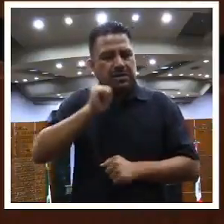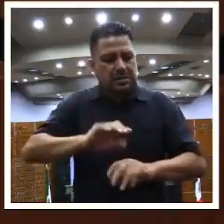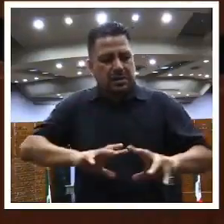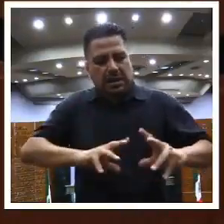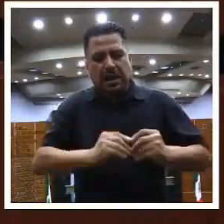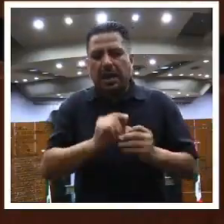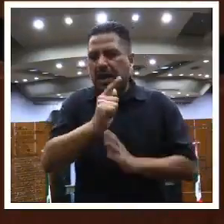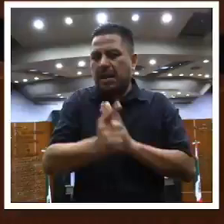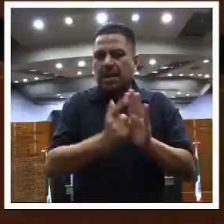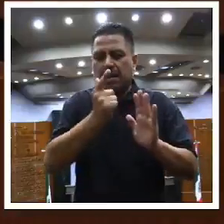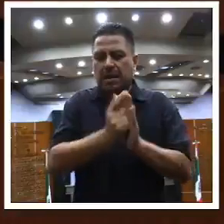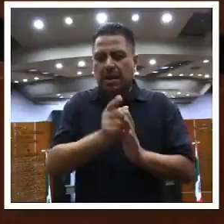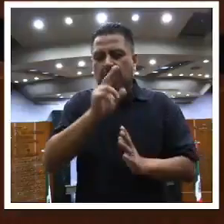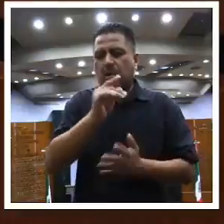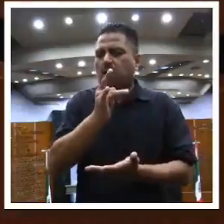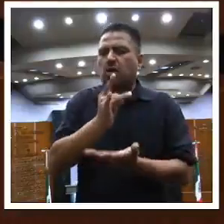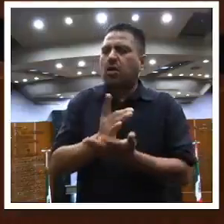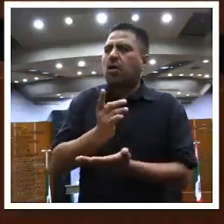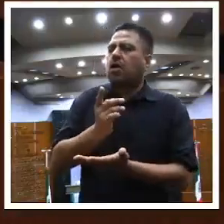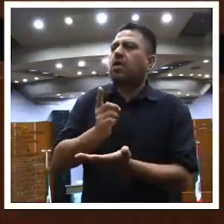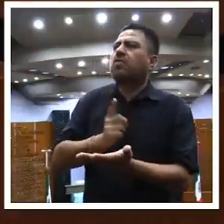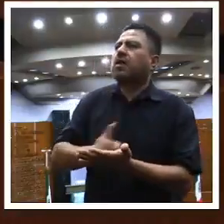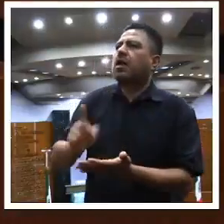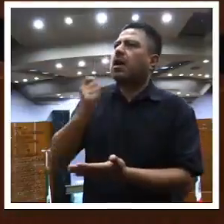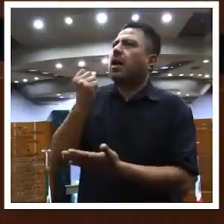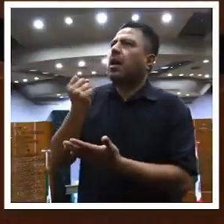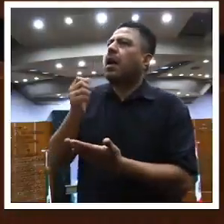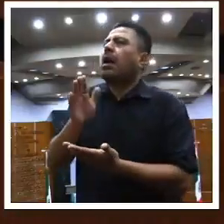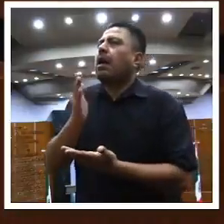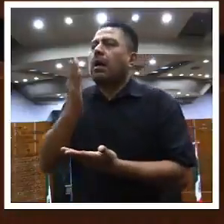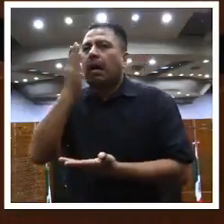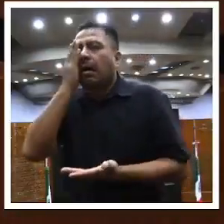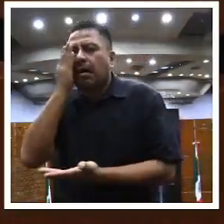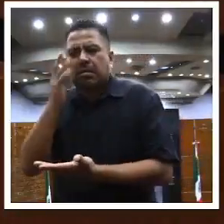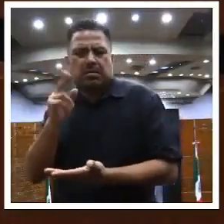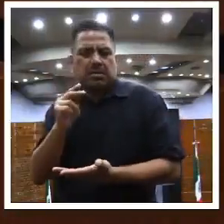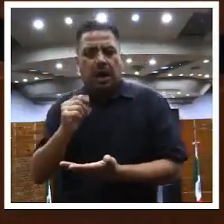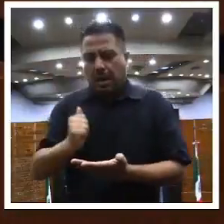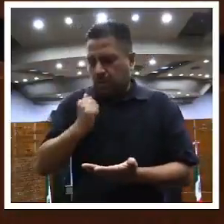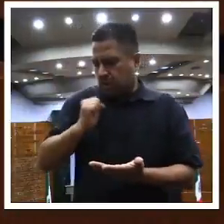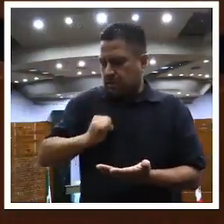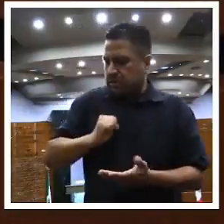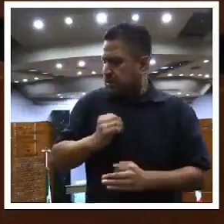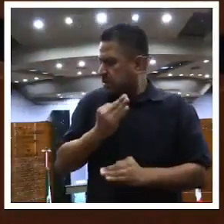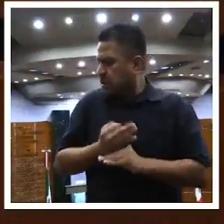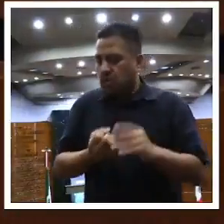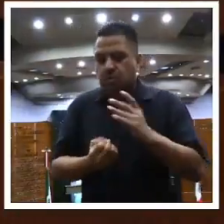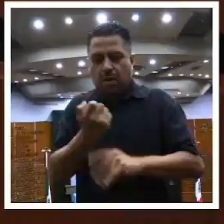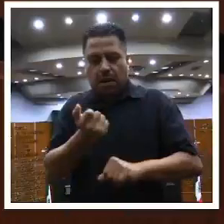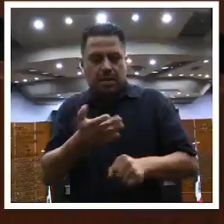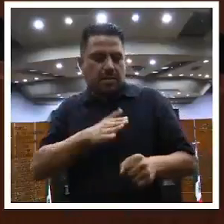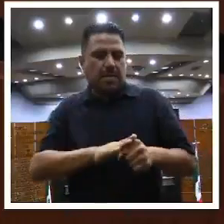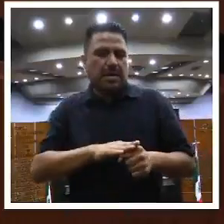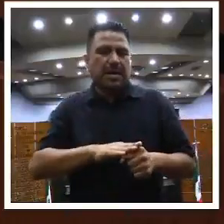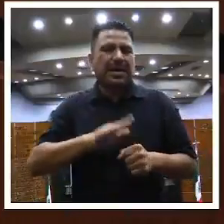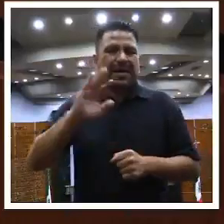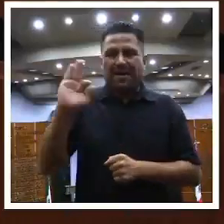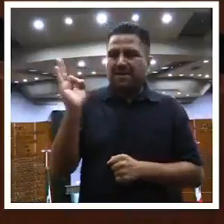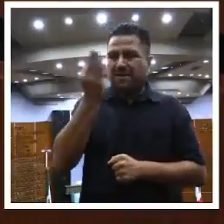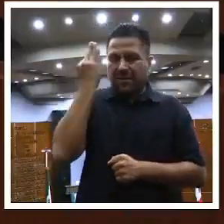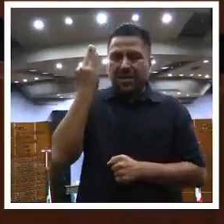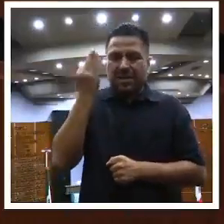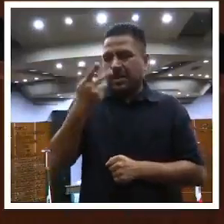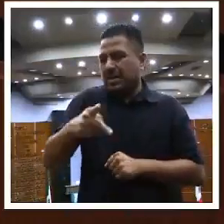ley, no como un derecho rogado, sino más bien aprovechando este siglo y esta nueva administración del Poder Ejecutivo Federal y